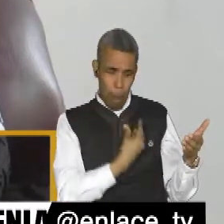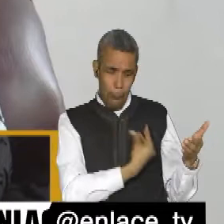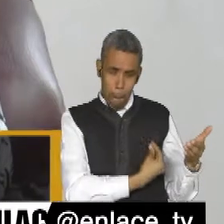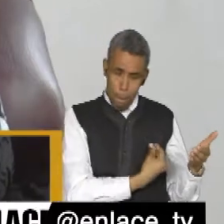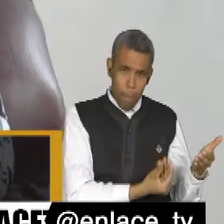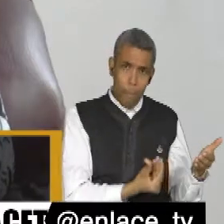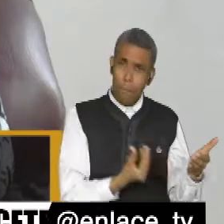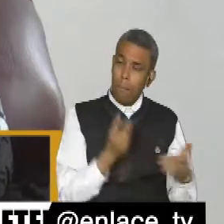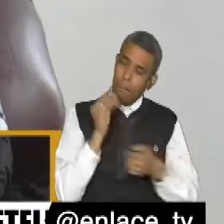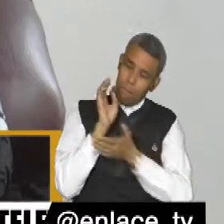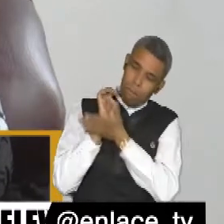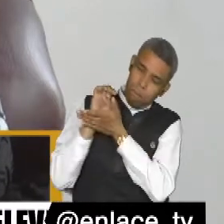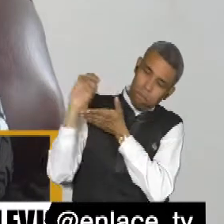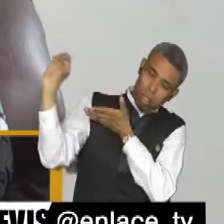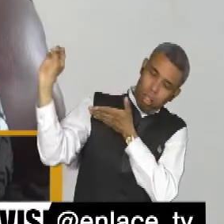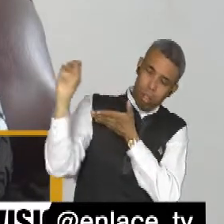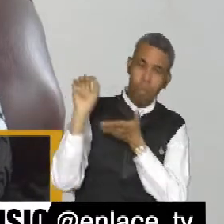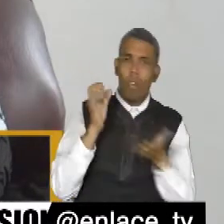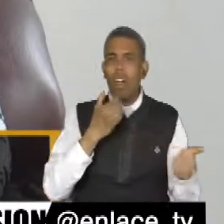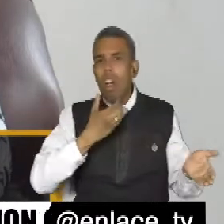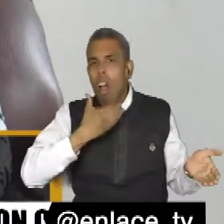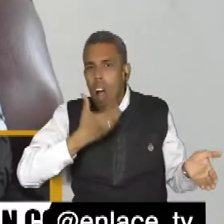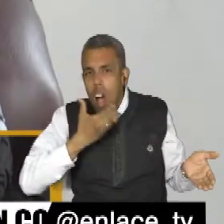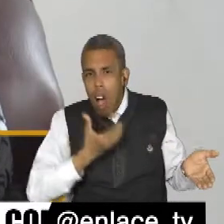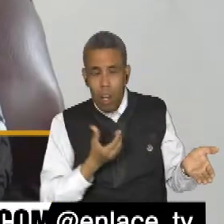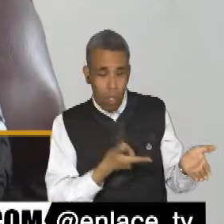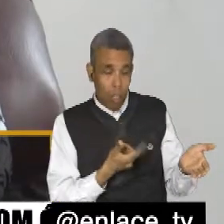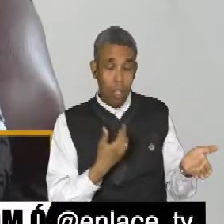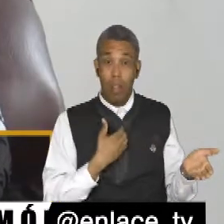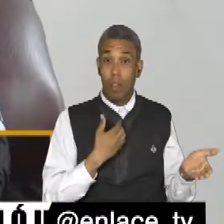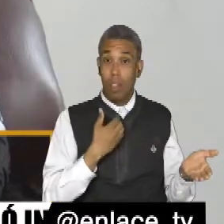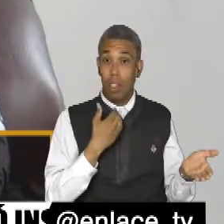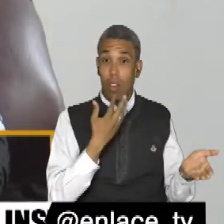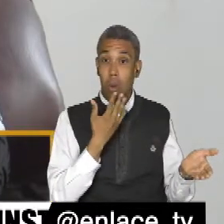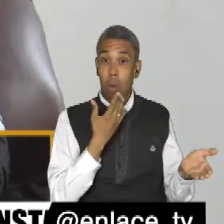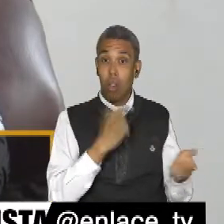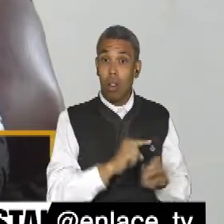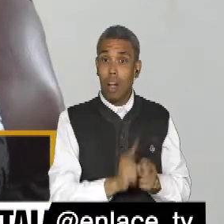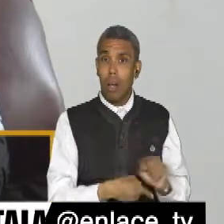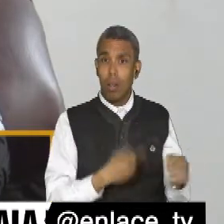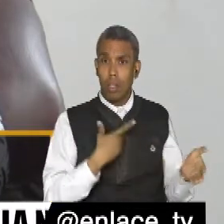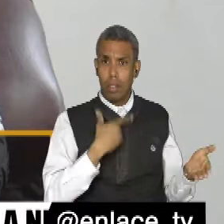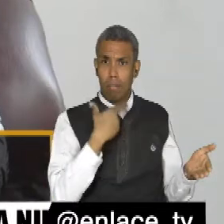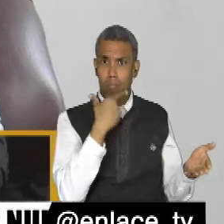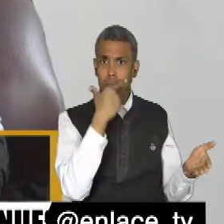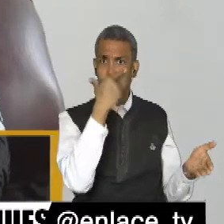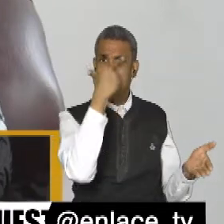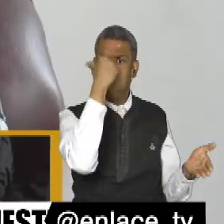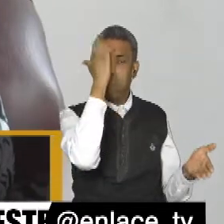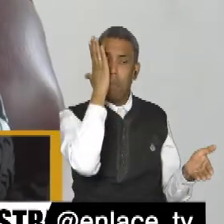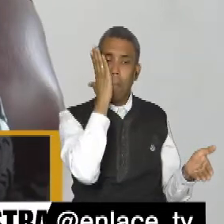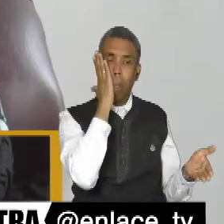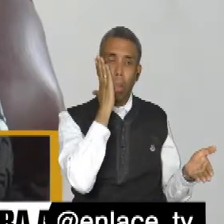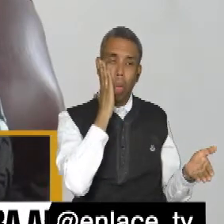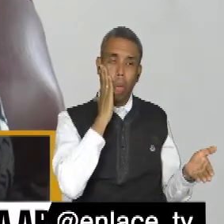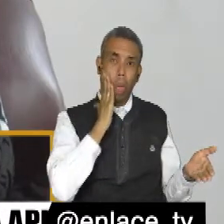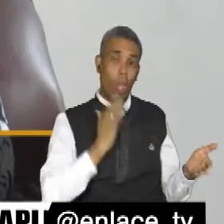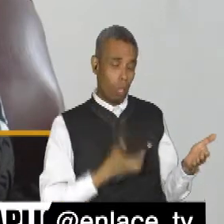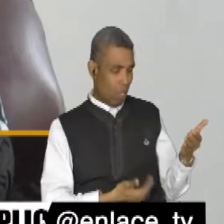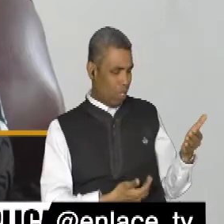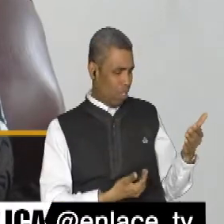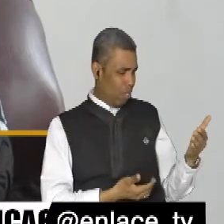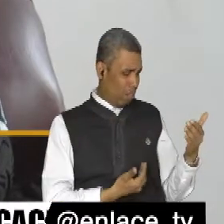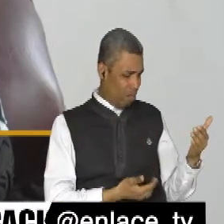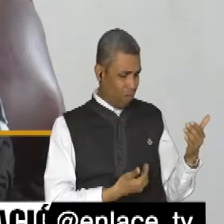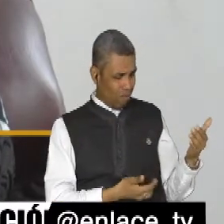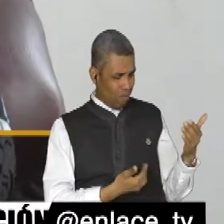fiebre y ya perdió hasta el color con el que ingresó. Entonces pues nosotros como papá estamos